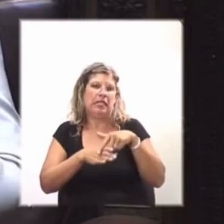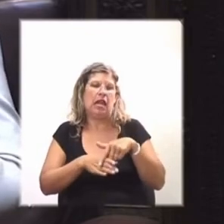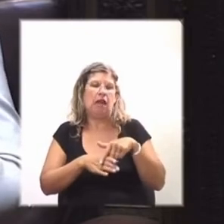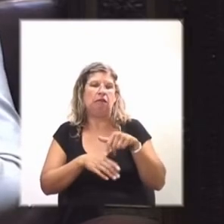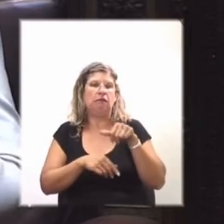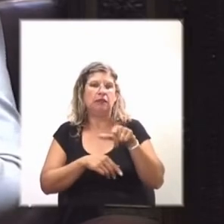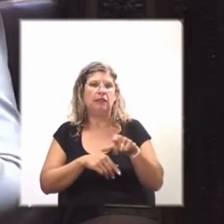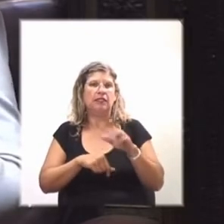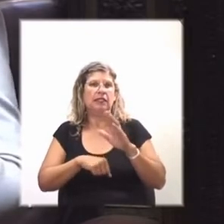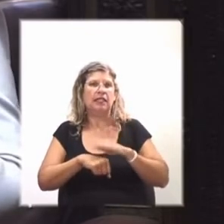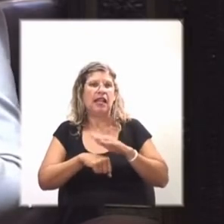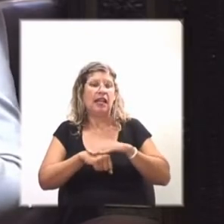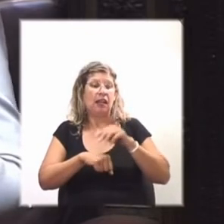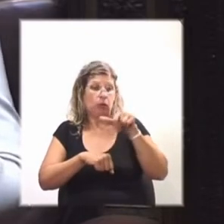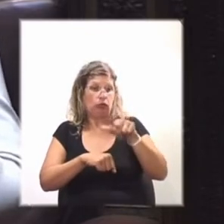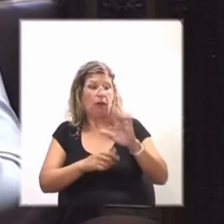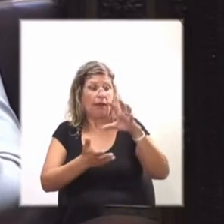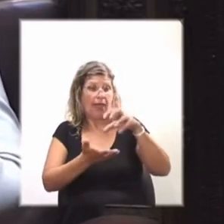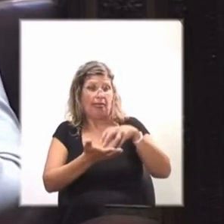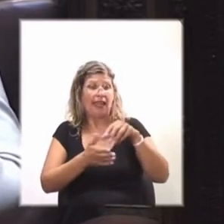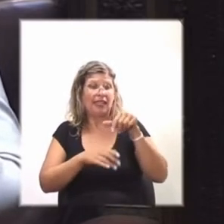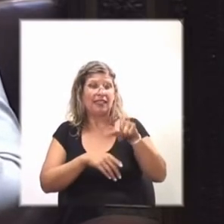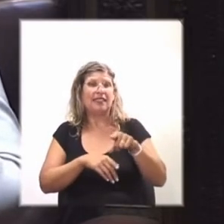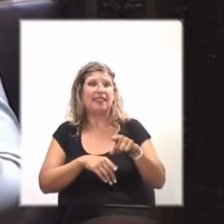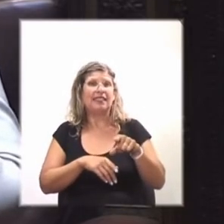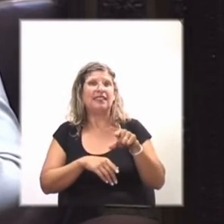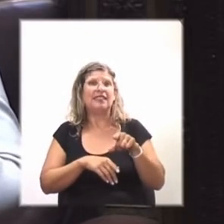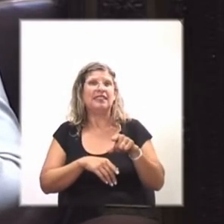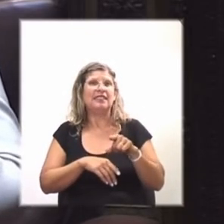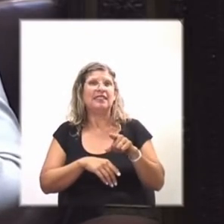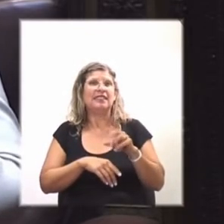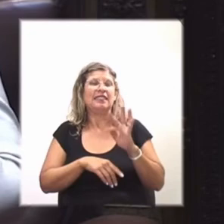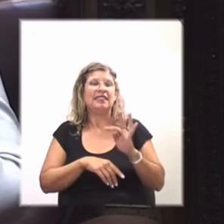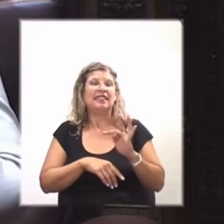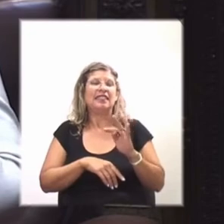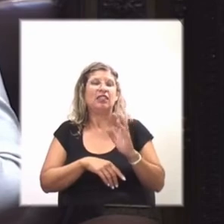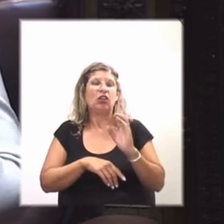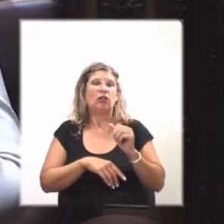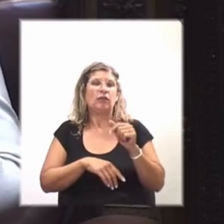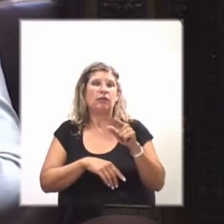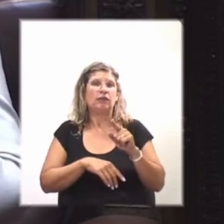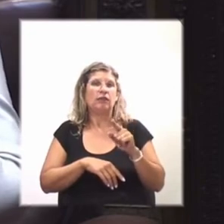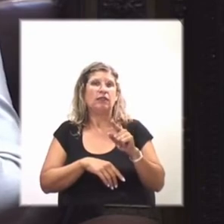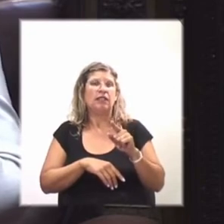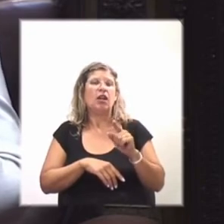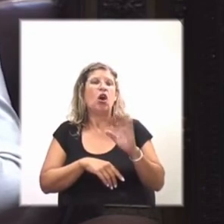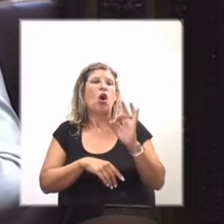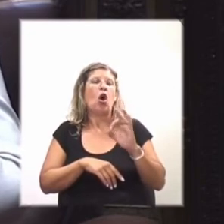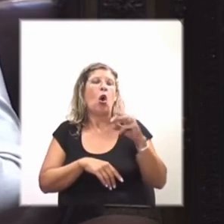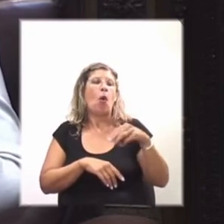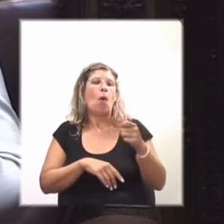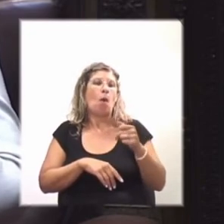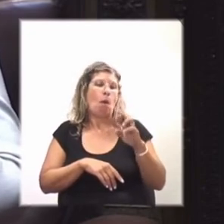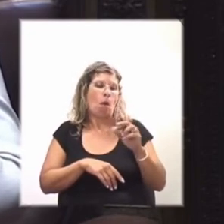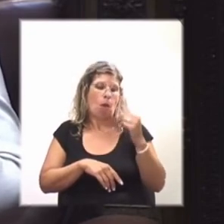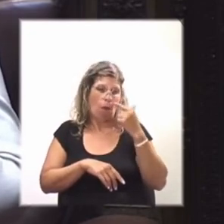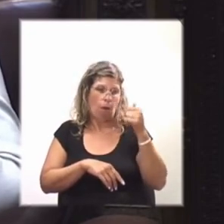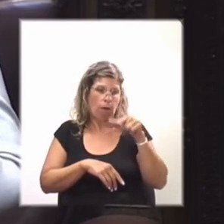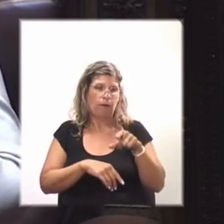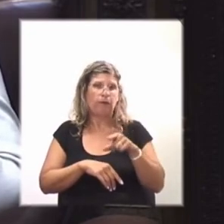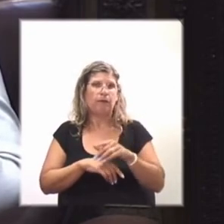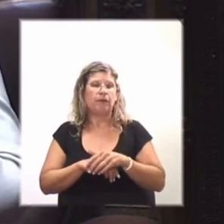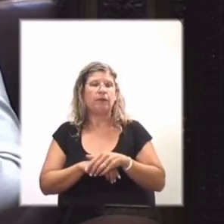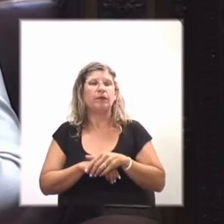El responsable del regimiento, el teniente general coronel Omar Goldaracena, teniente coronel